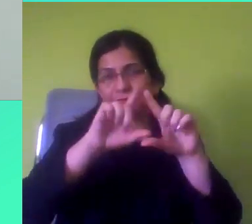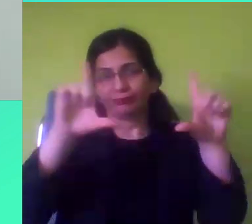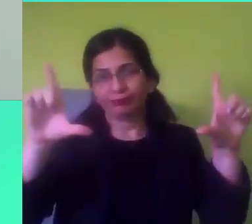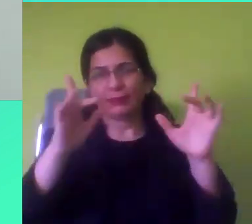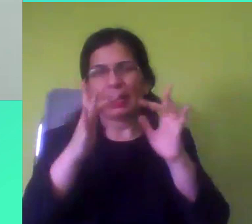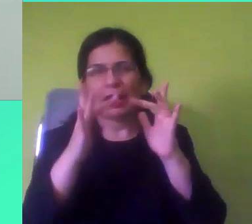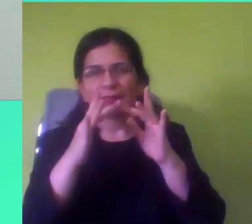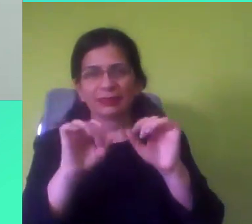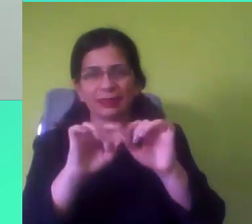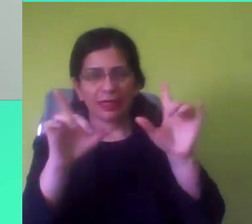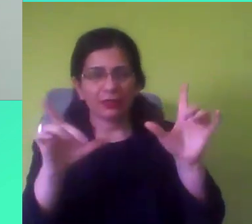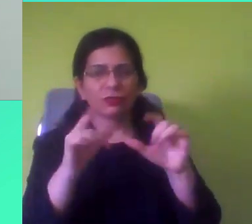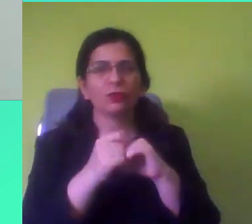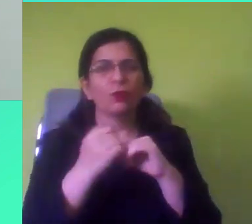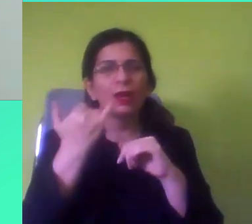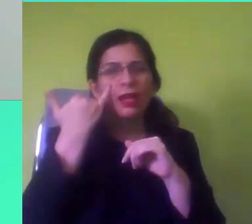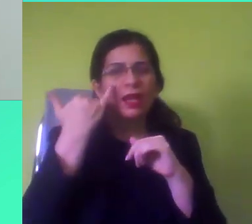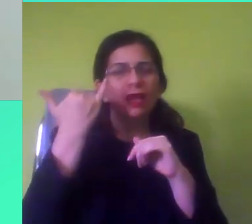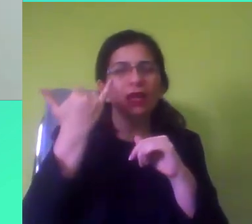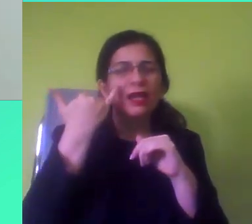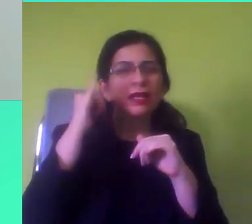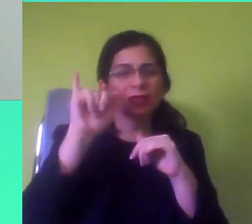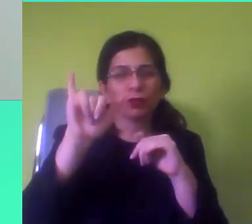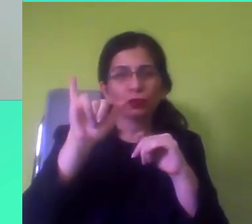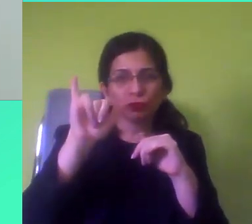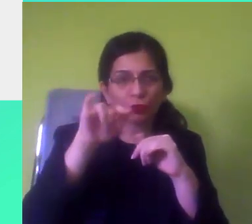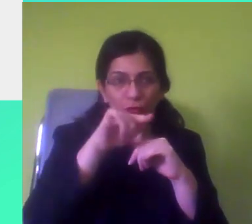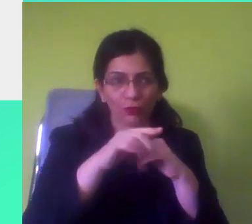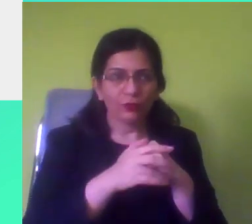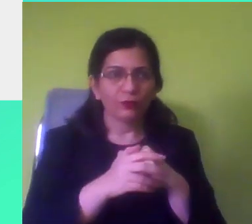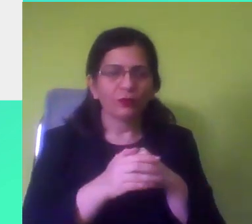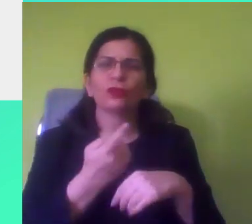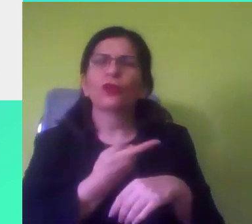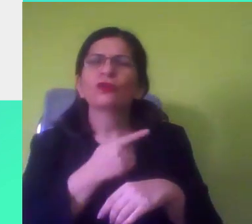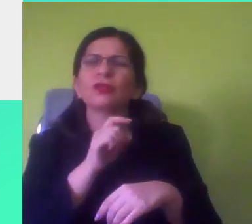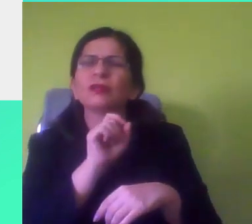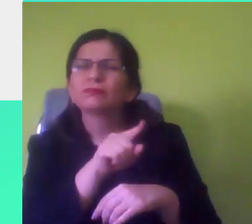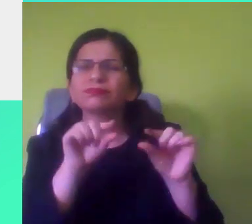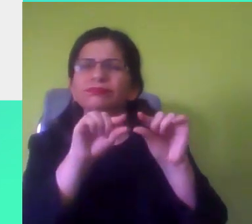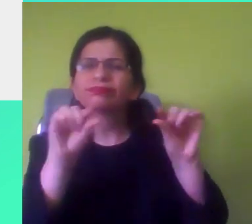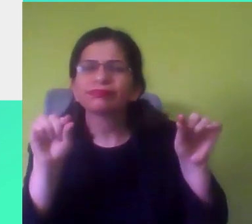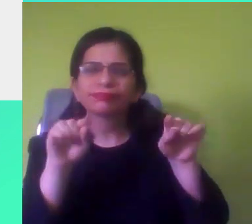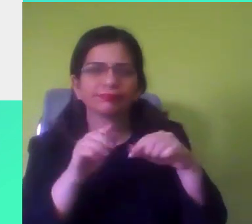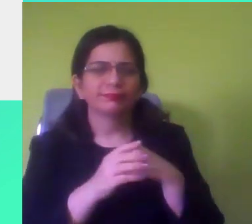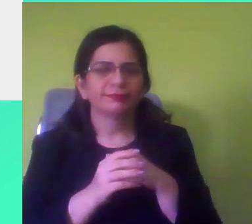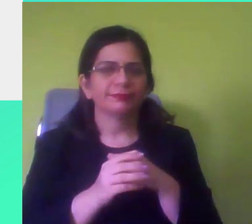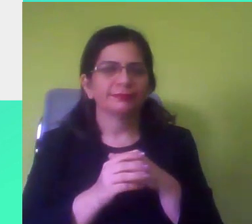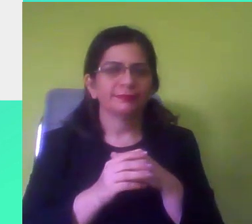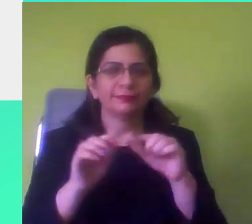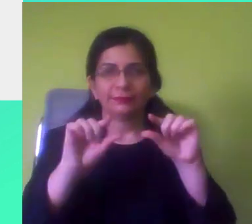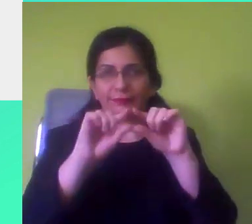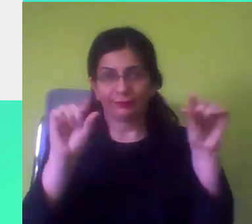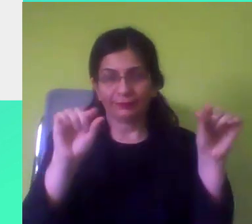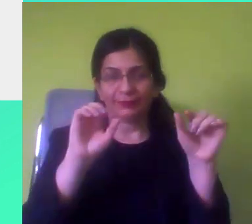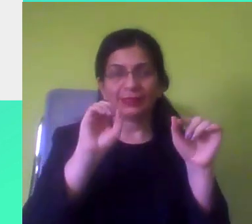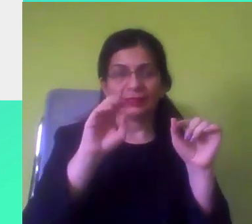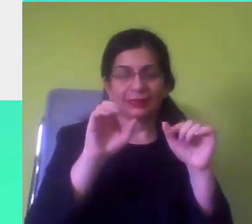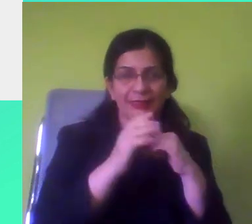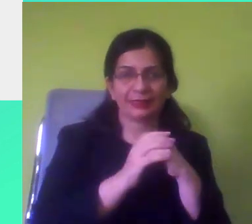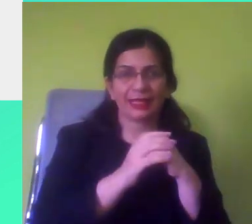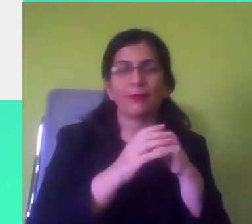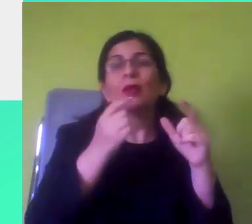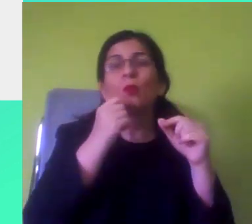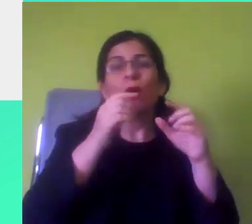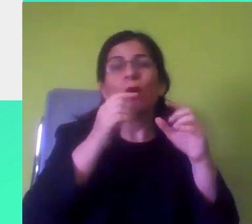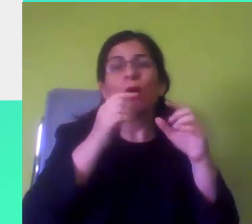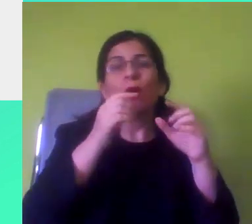con accesos a YouTube de este material. Por un lado tenemos el documental, que se llama Glaciares